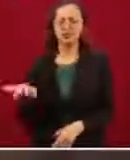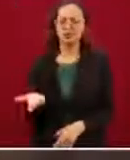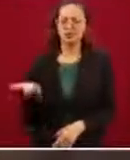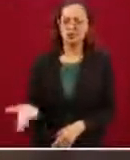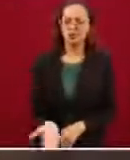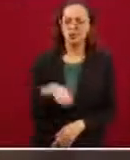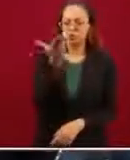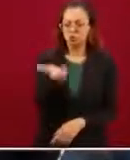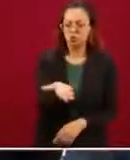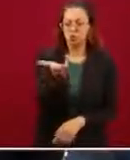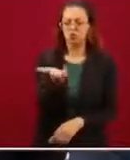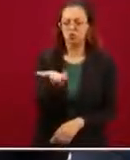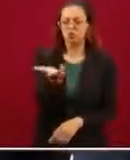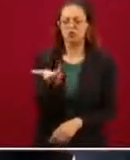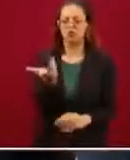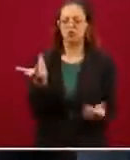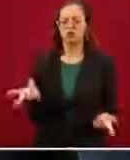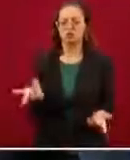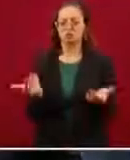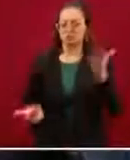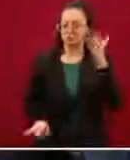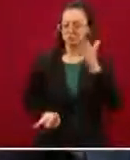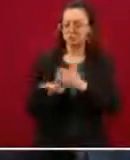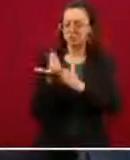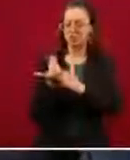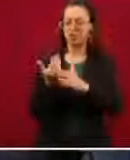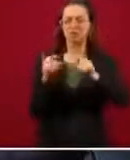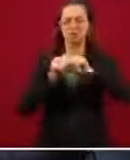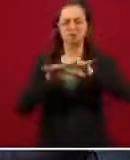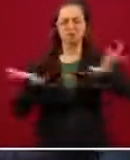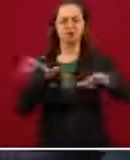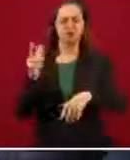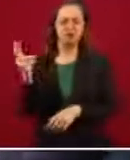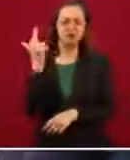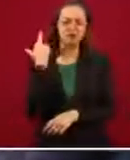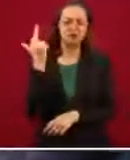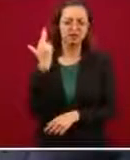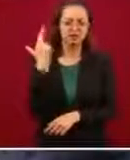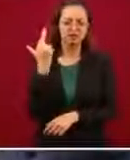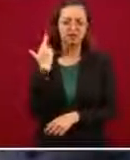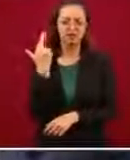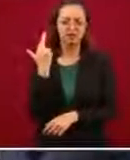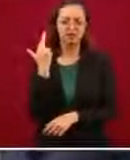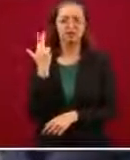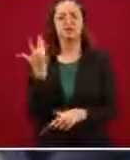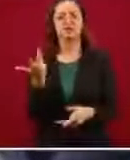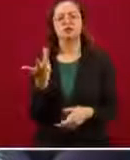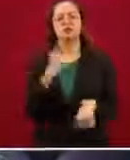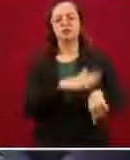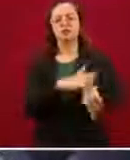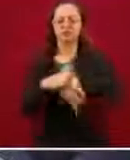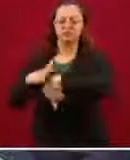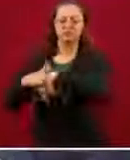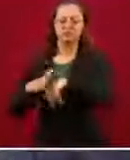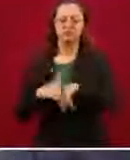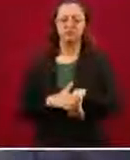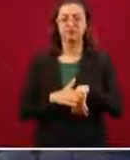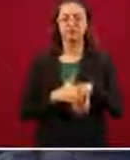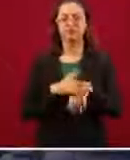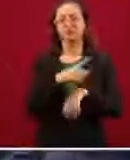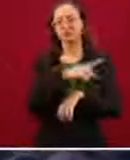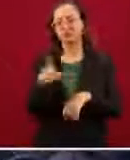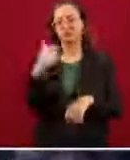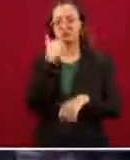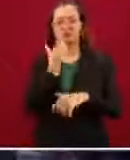usted ya mencionaba que las mañaneras las van a transmitir por radio y decía que iba a pedir a los concesionarios que se quisieran